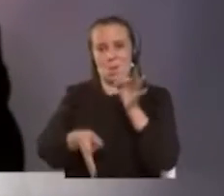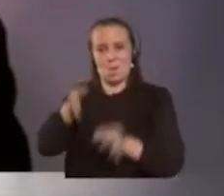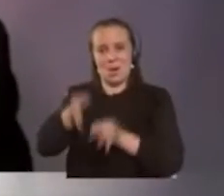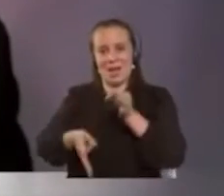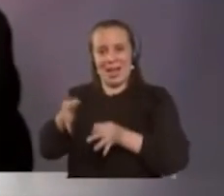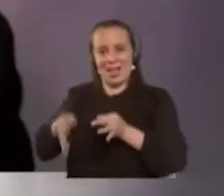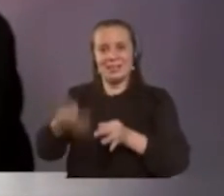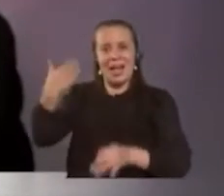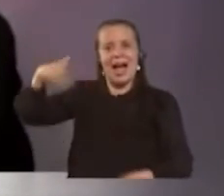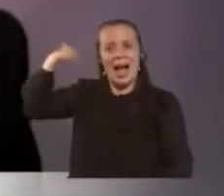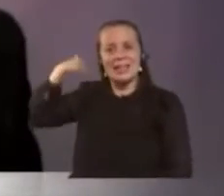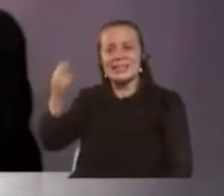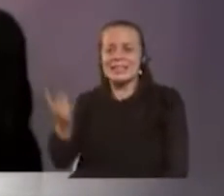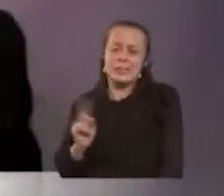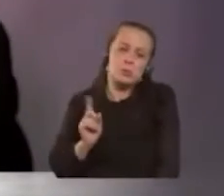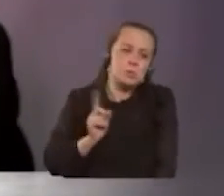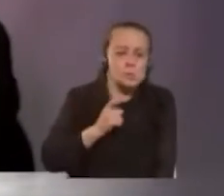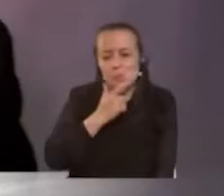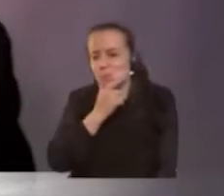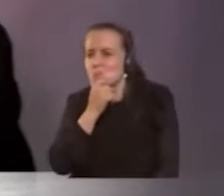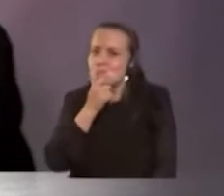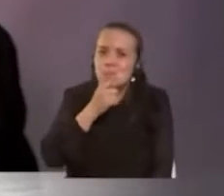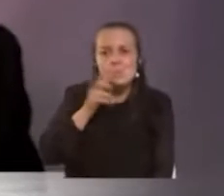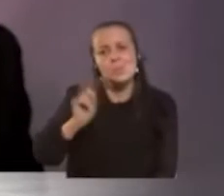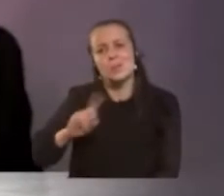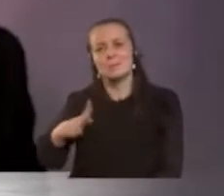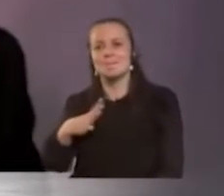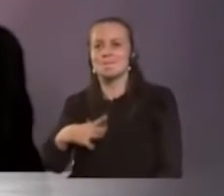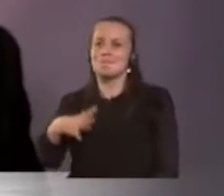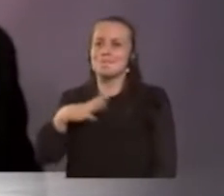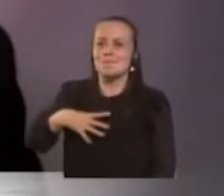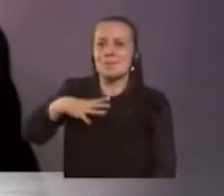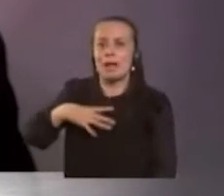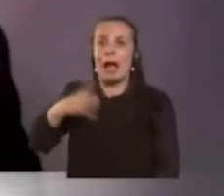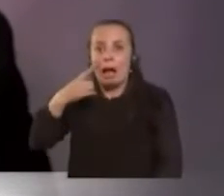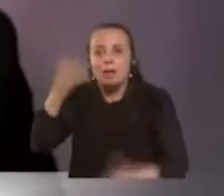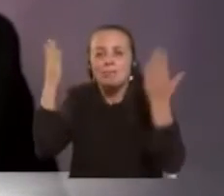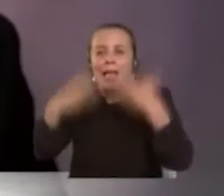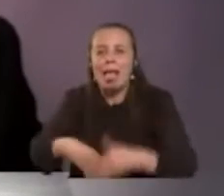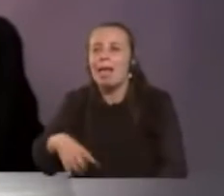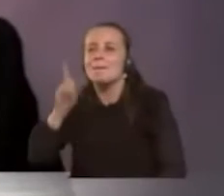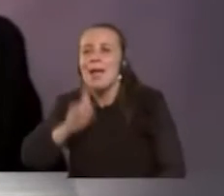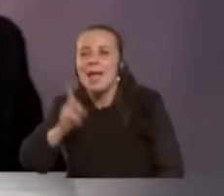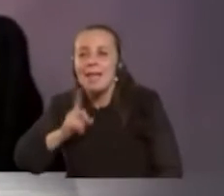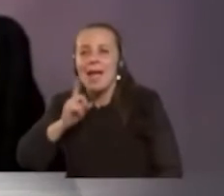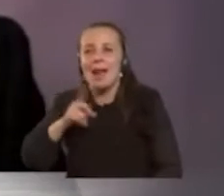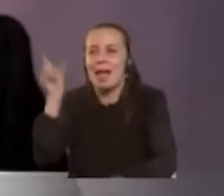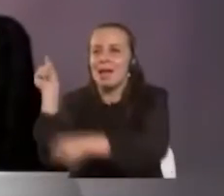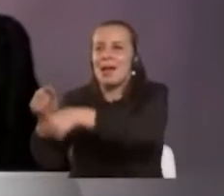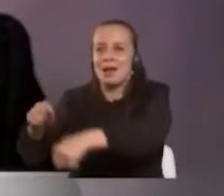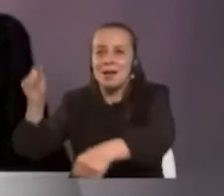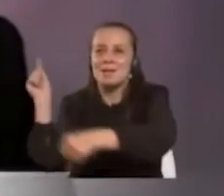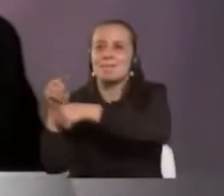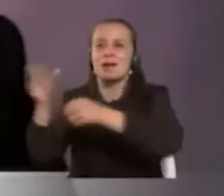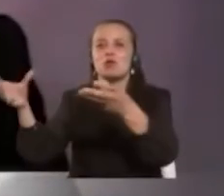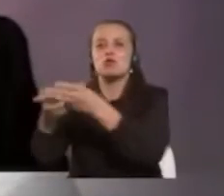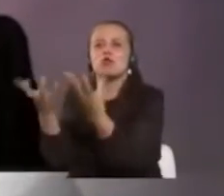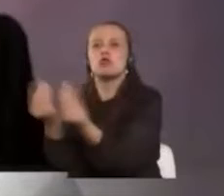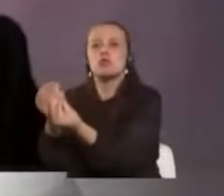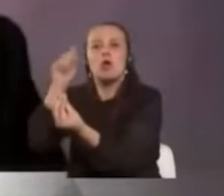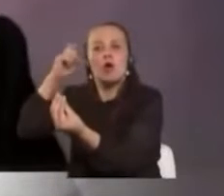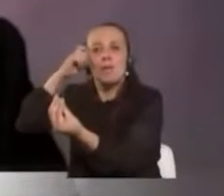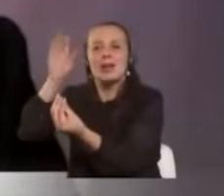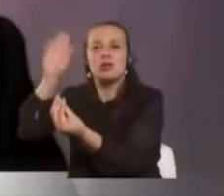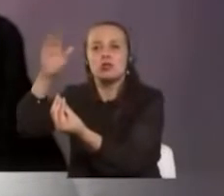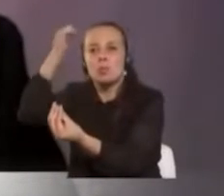que había antes no les resultaban cómodos mintiendo, además descaradamente en contra del magisterio colombiano, en un